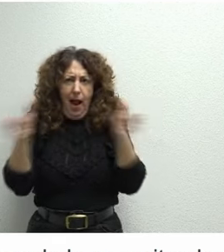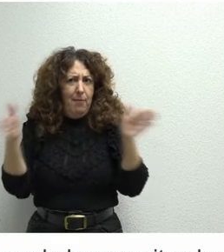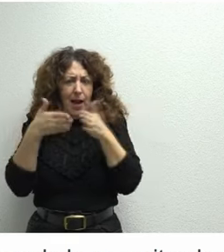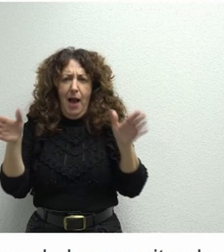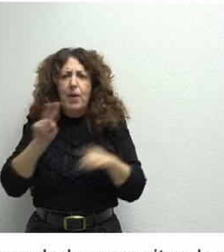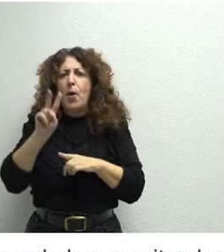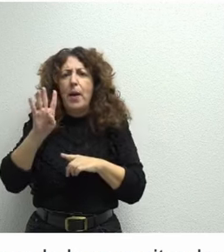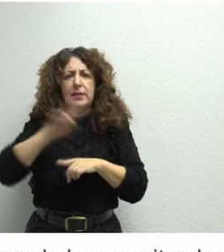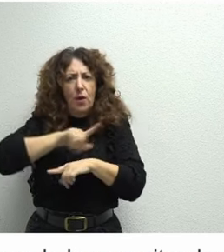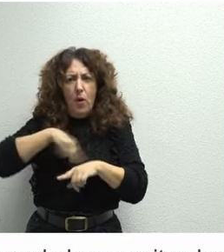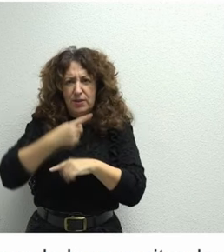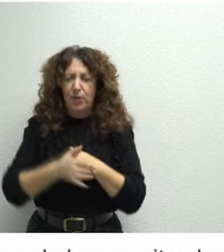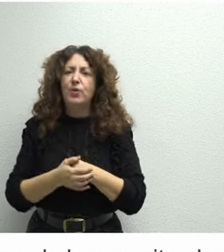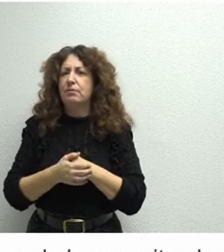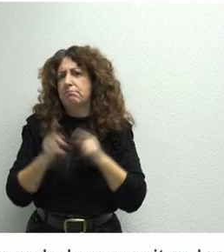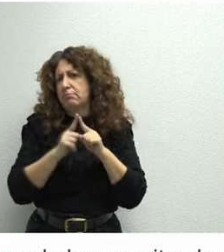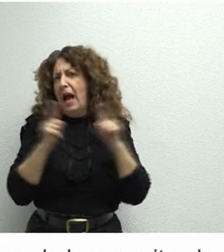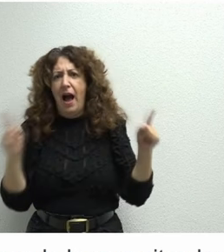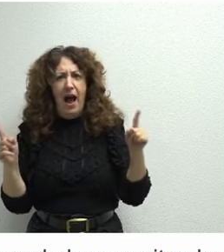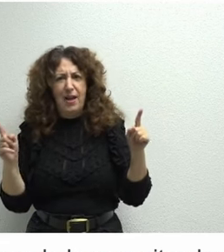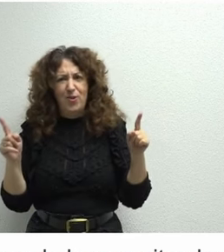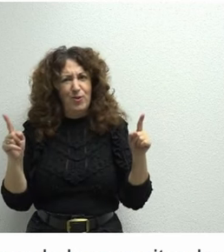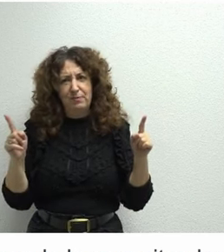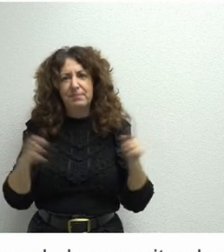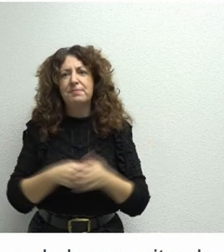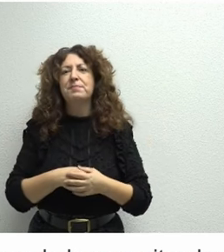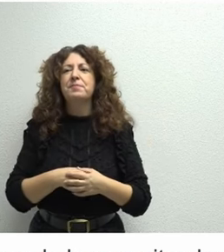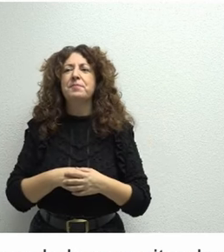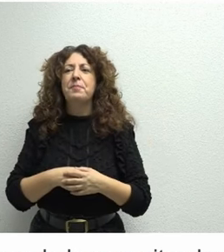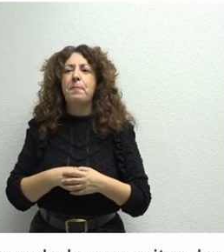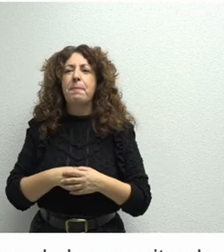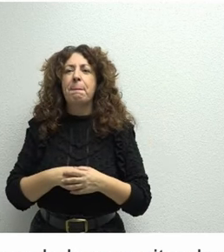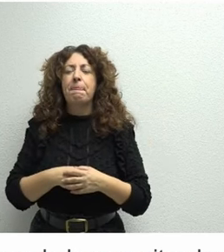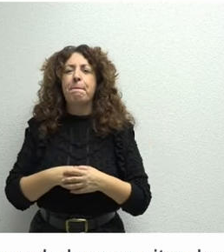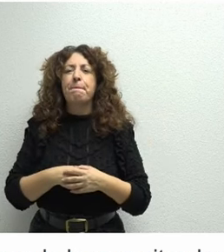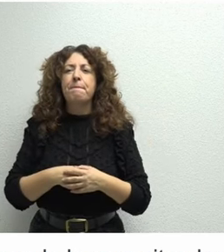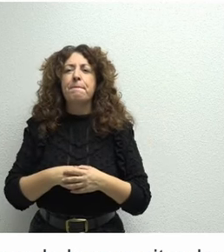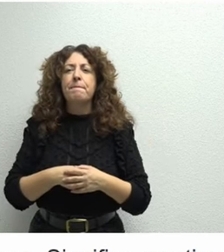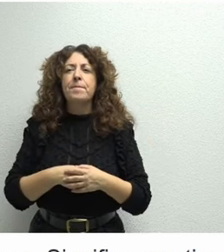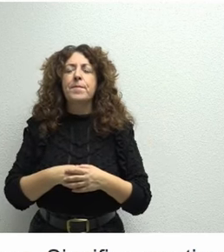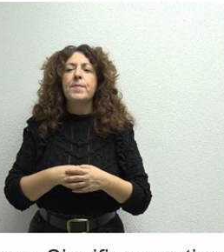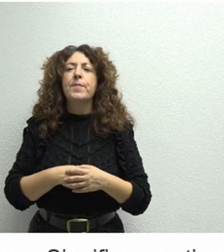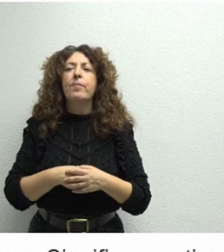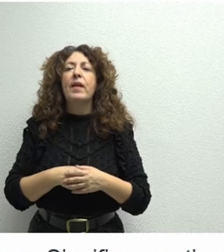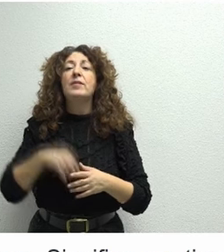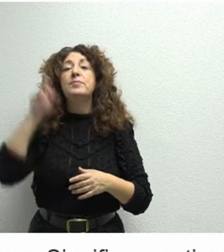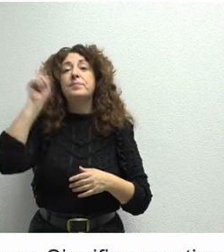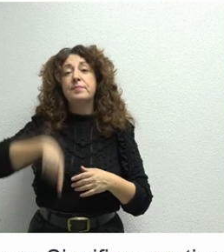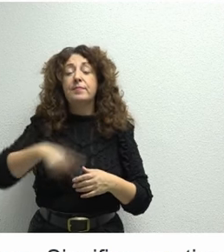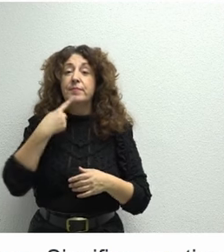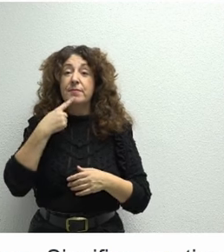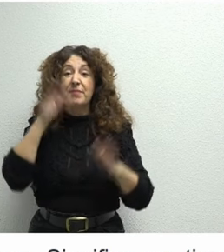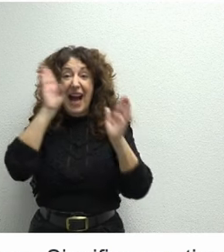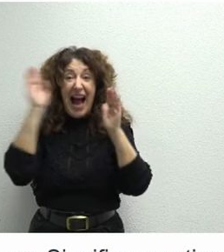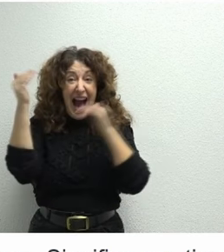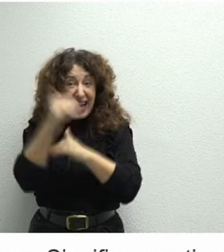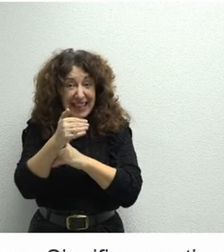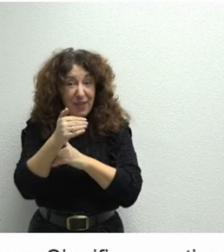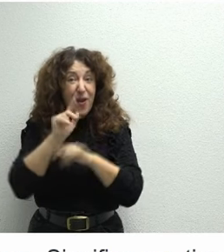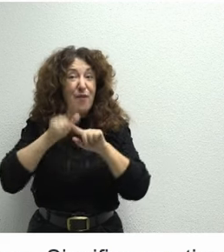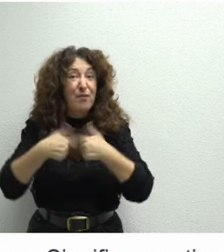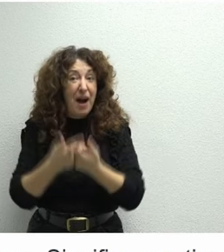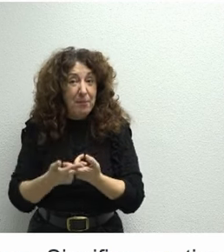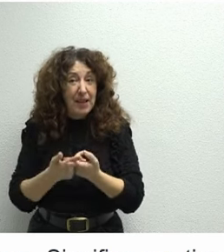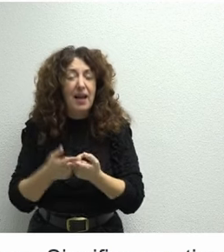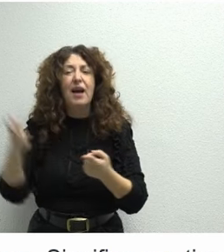eh 365 días al al año no señalar también que en esa atención a las familias no solo es la